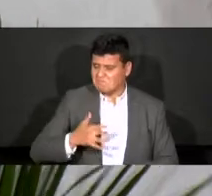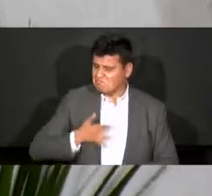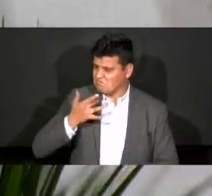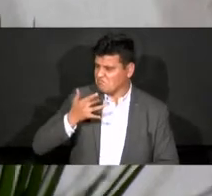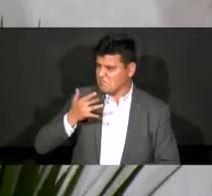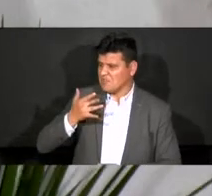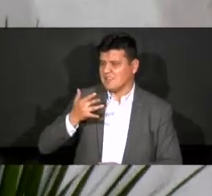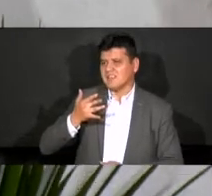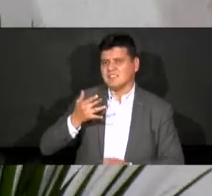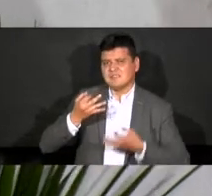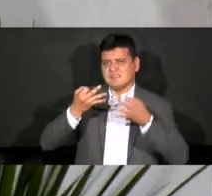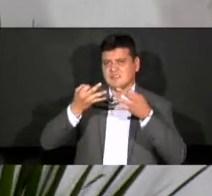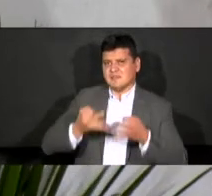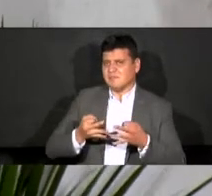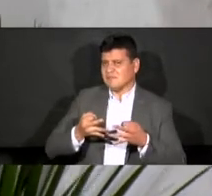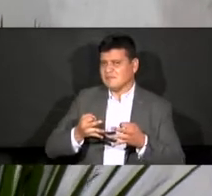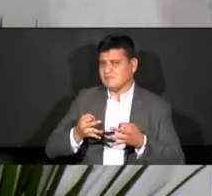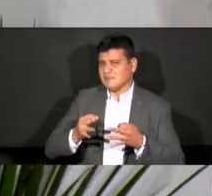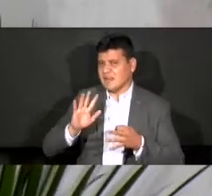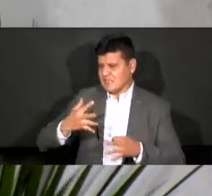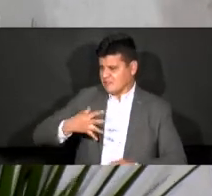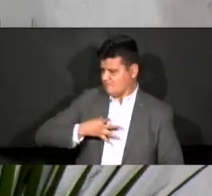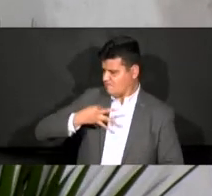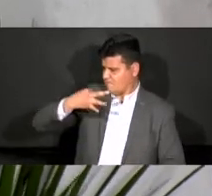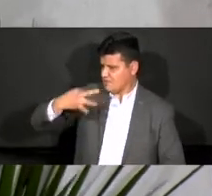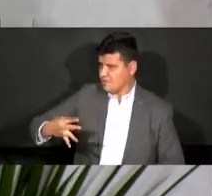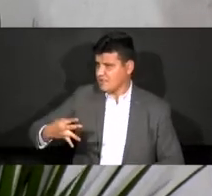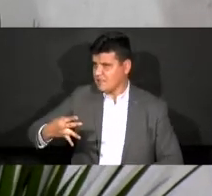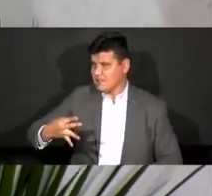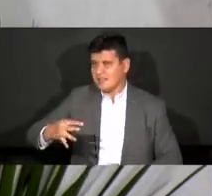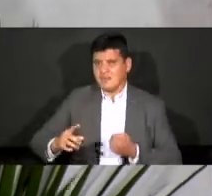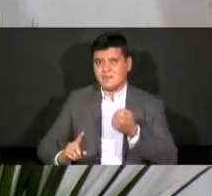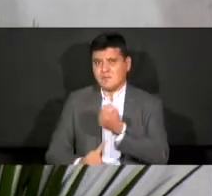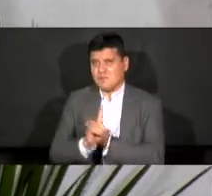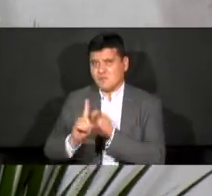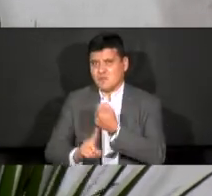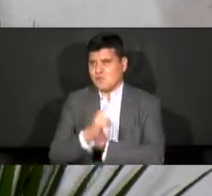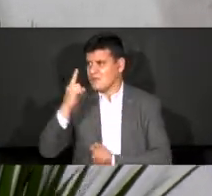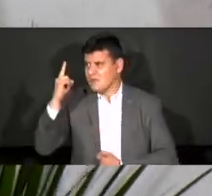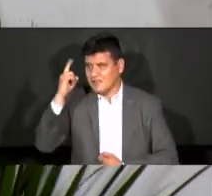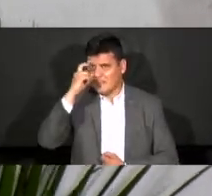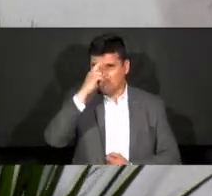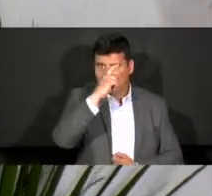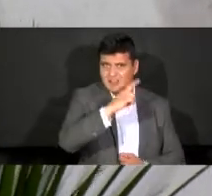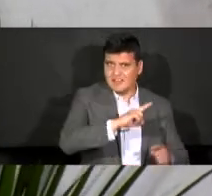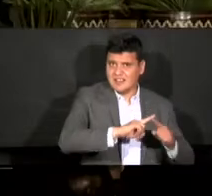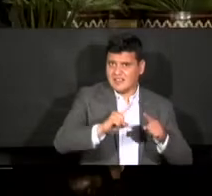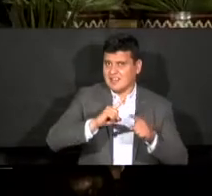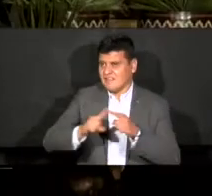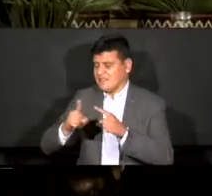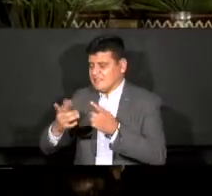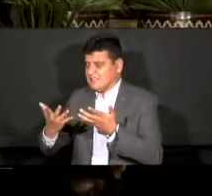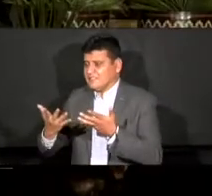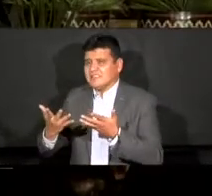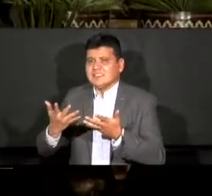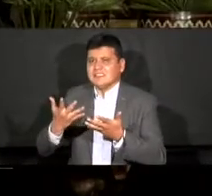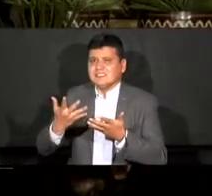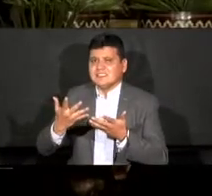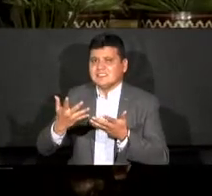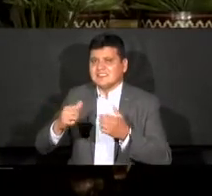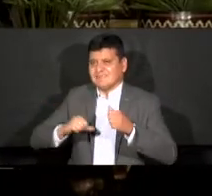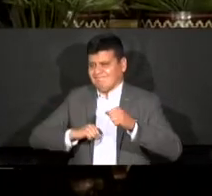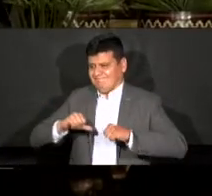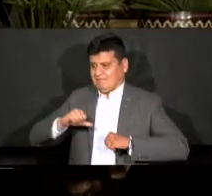elegida para tomar decisiones difíciles en momentos difíciles y que nada le ha sido